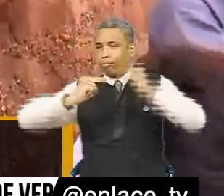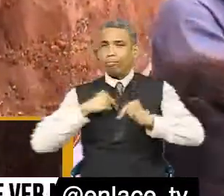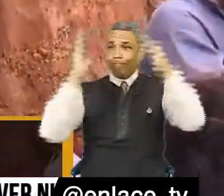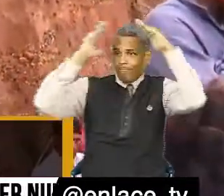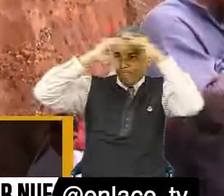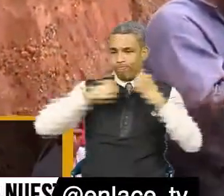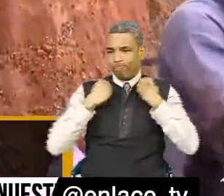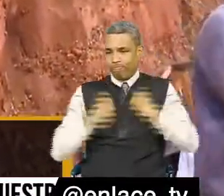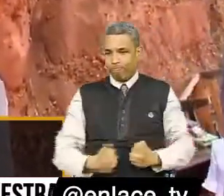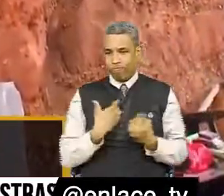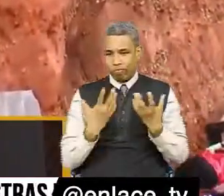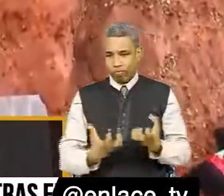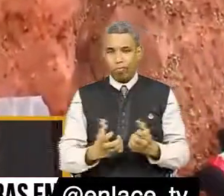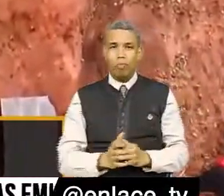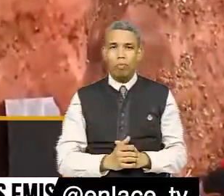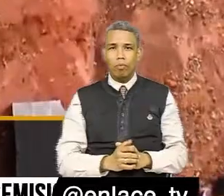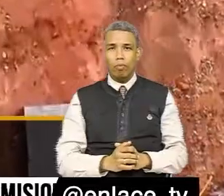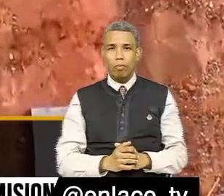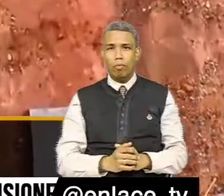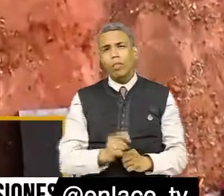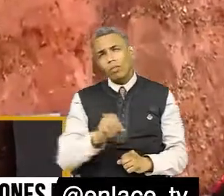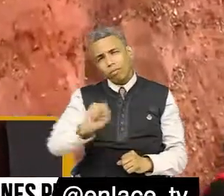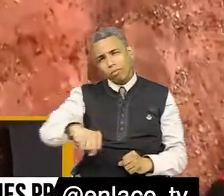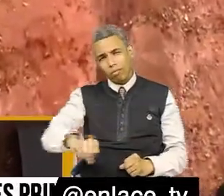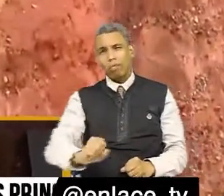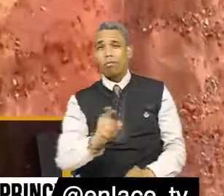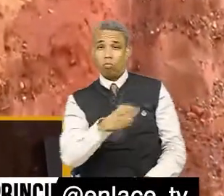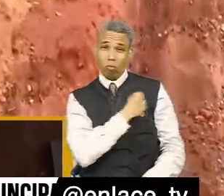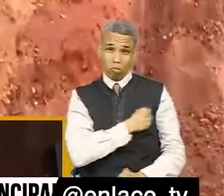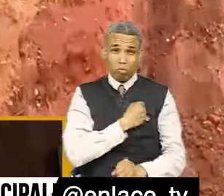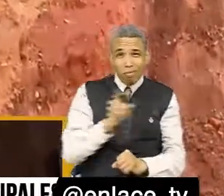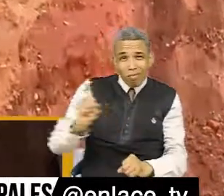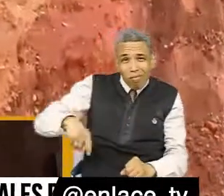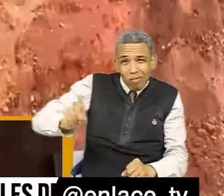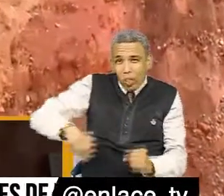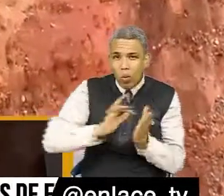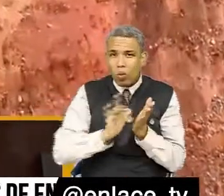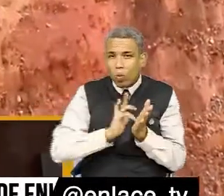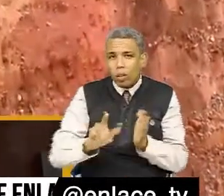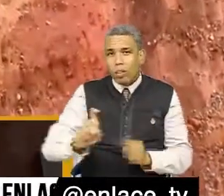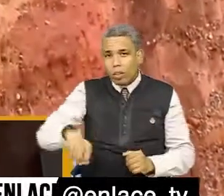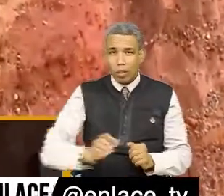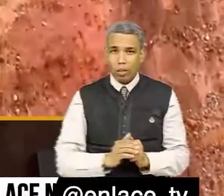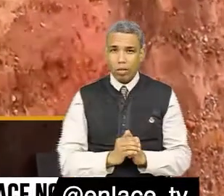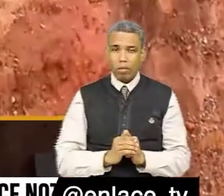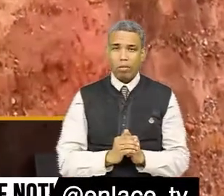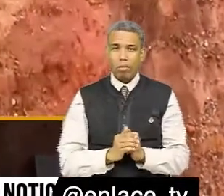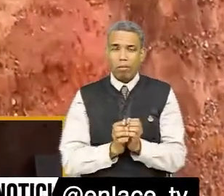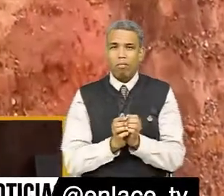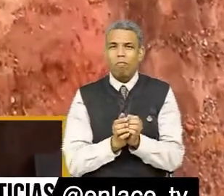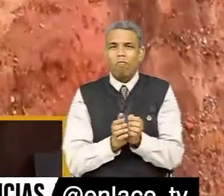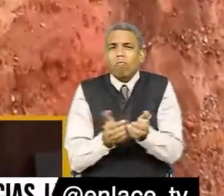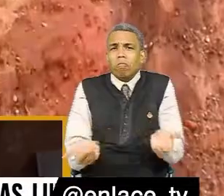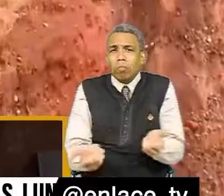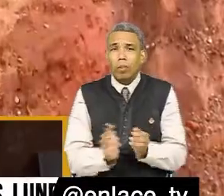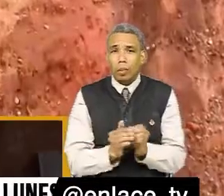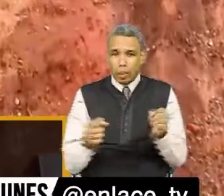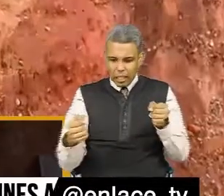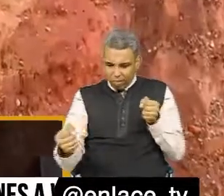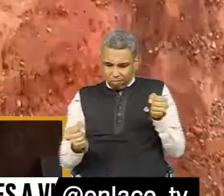agradecemos a cualquier persona que no pueda colaborar especialmente necesitamos la posibilidad de traer una una retro o